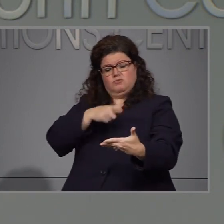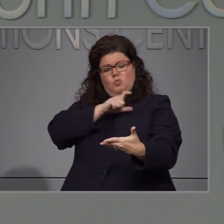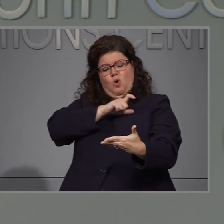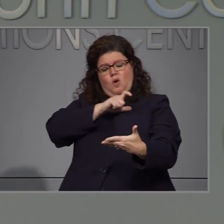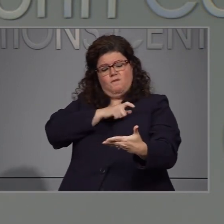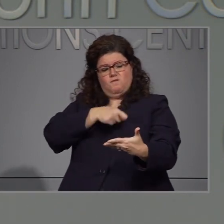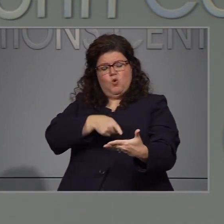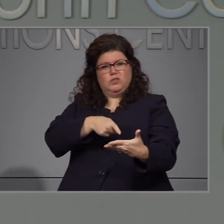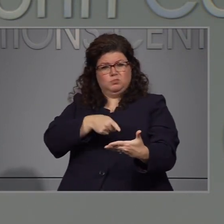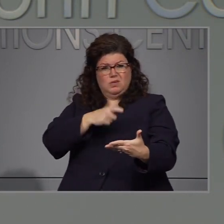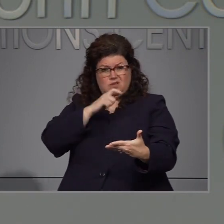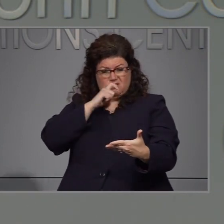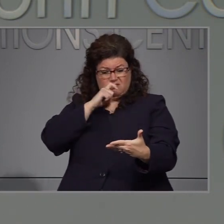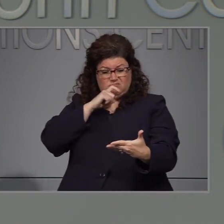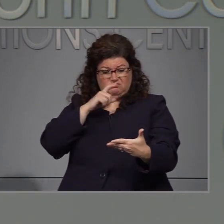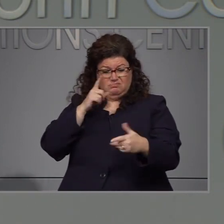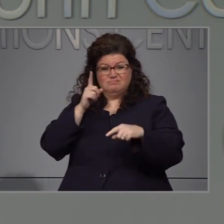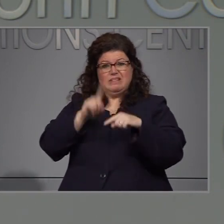cubrebocas.